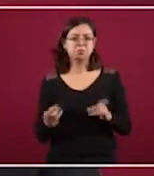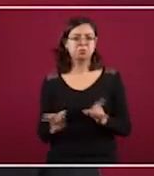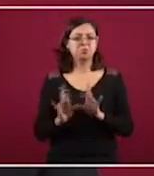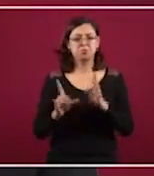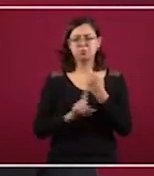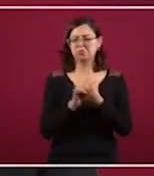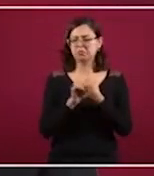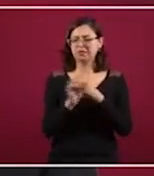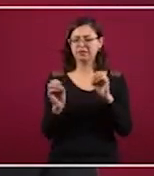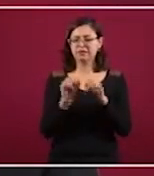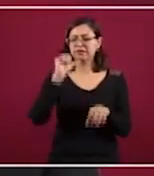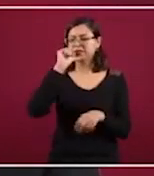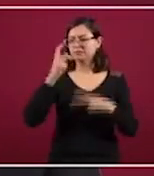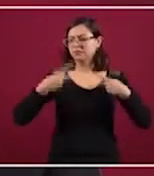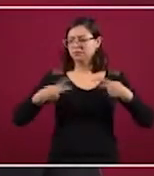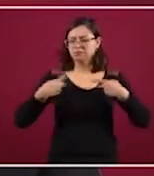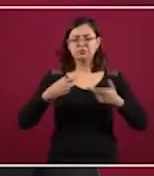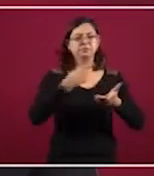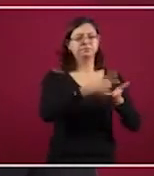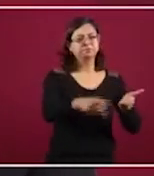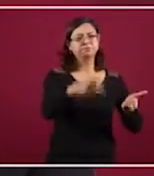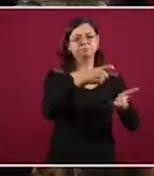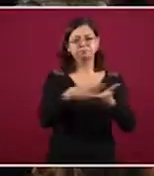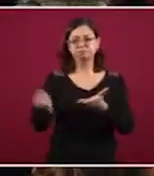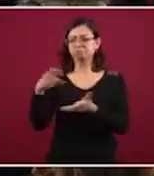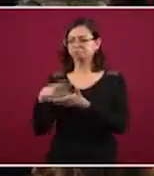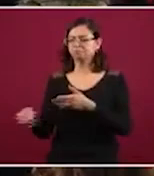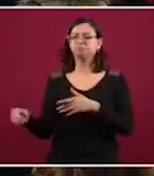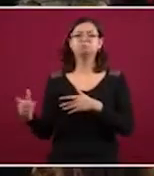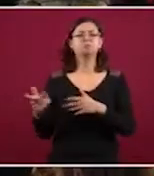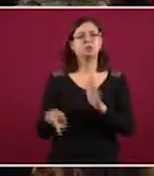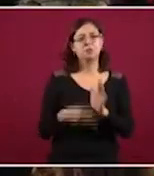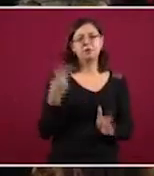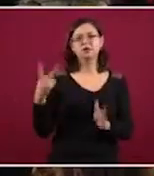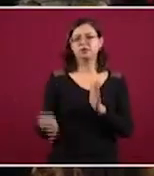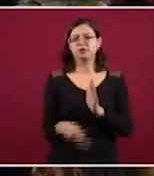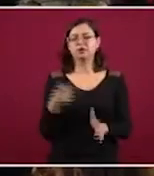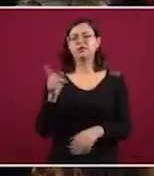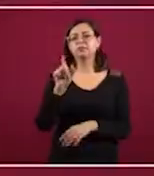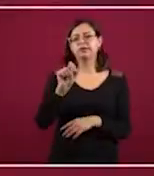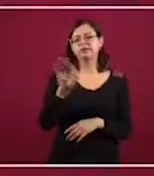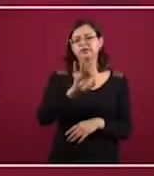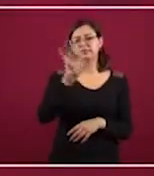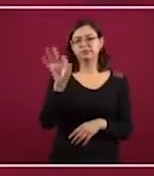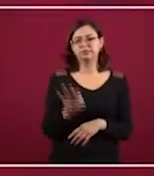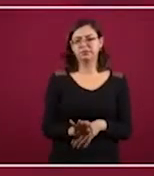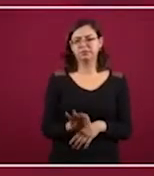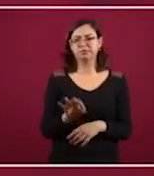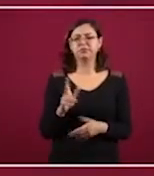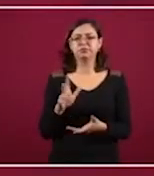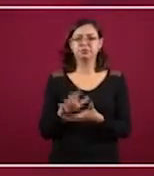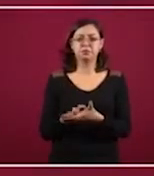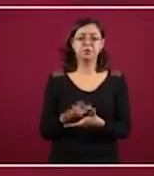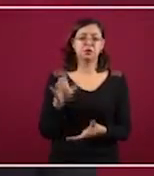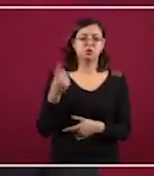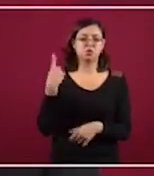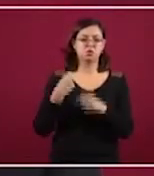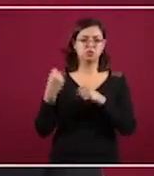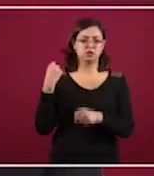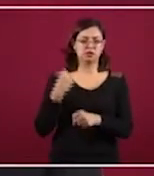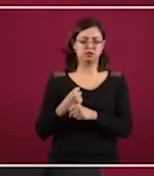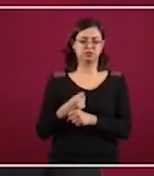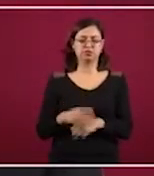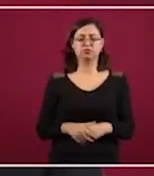constante de consumidores quienes mantuvieron una afluencia de alrededor del 20 por ciento mayor que en